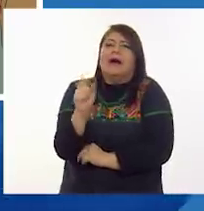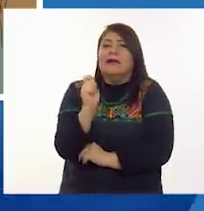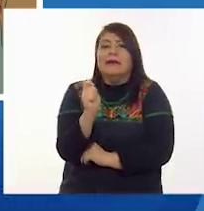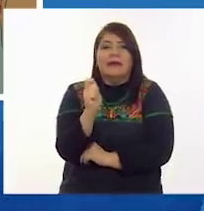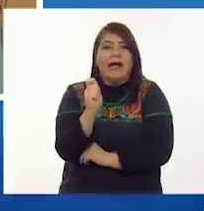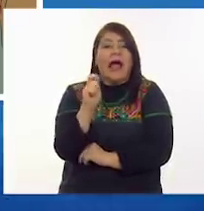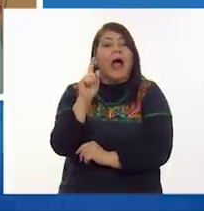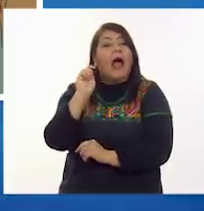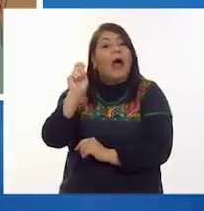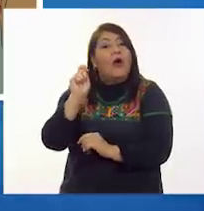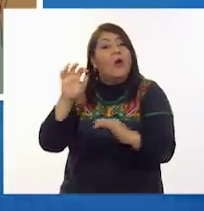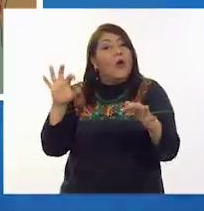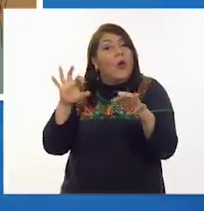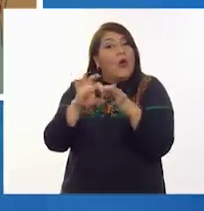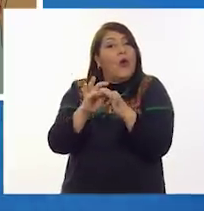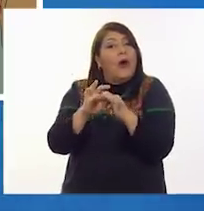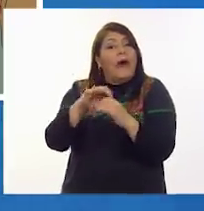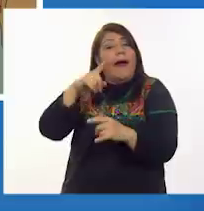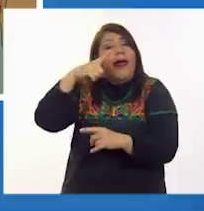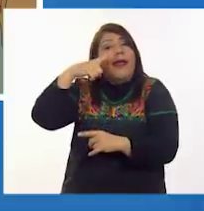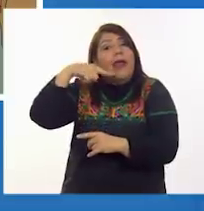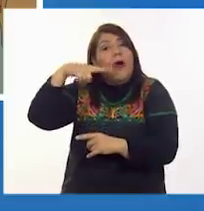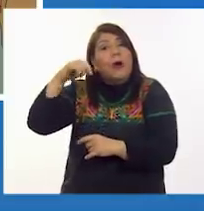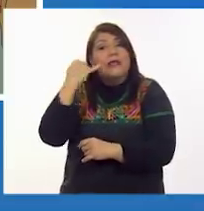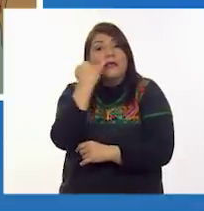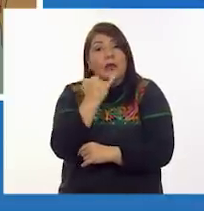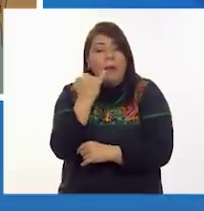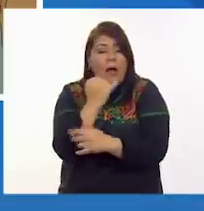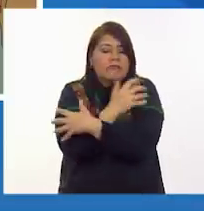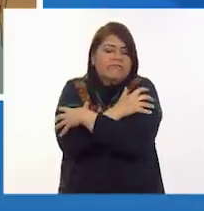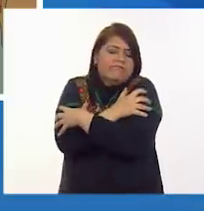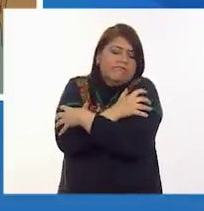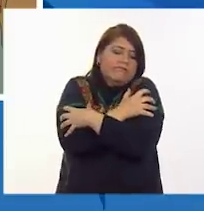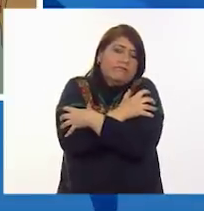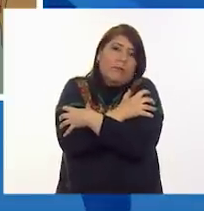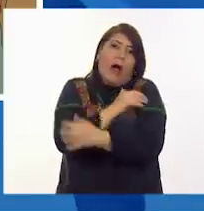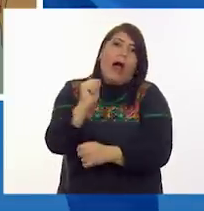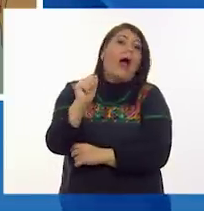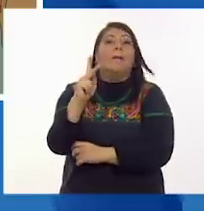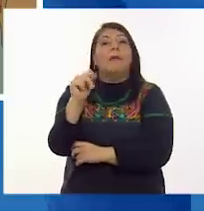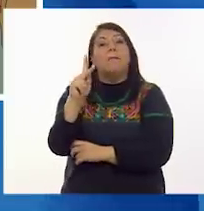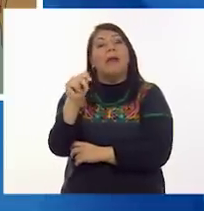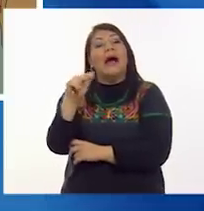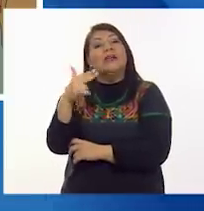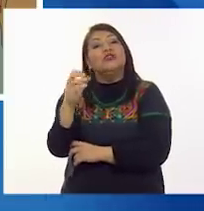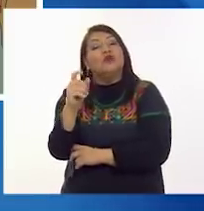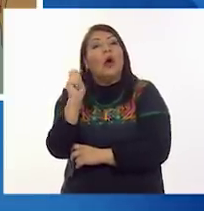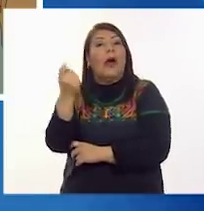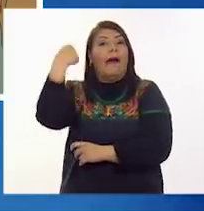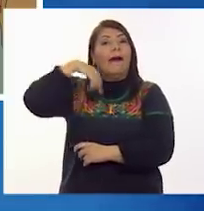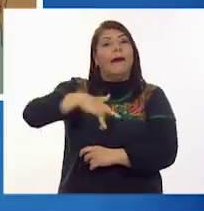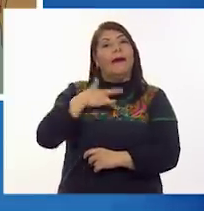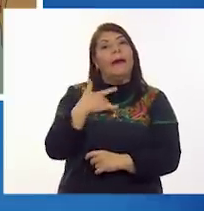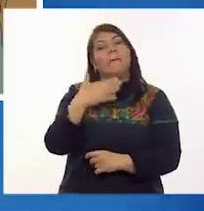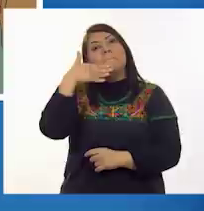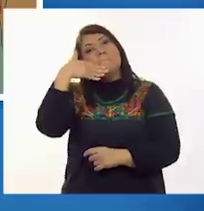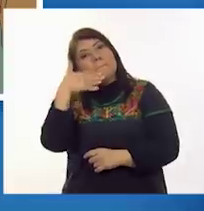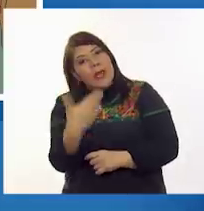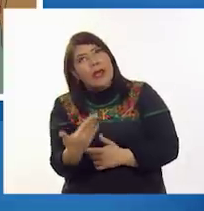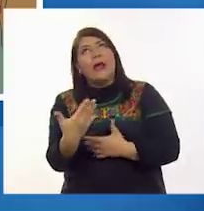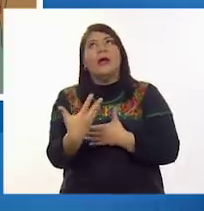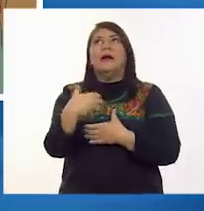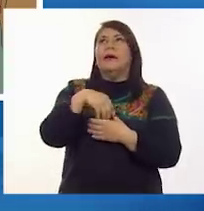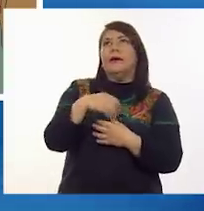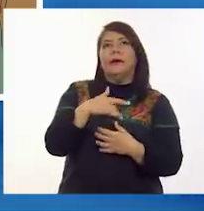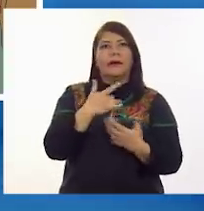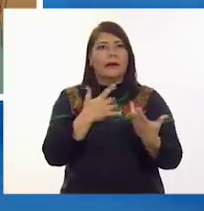tiene origen náhuatl, ¿sí? El apapacho es buscar pues, aquello que nos haga sentir bien con nosotros mismos, que nos